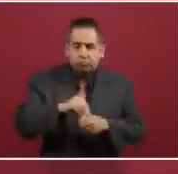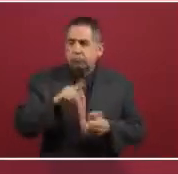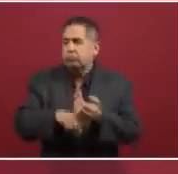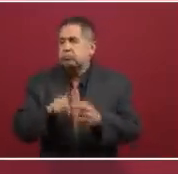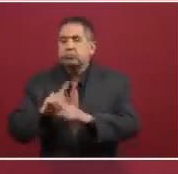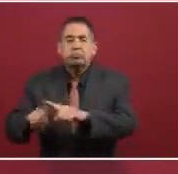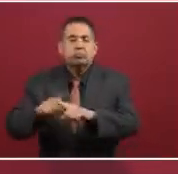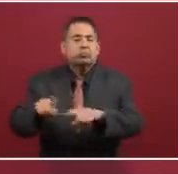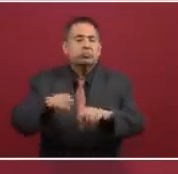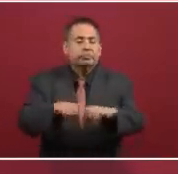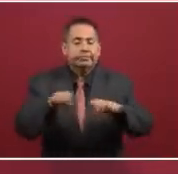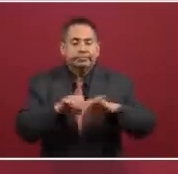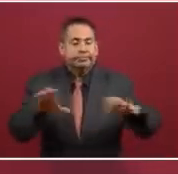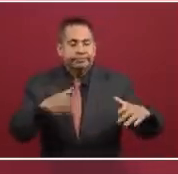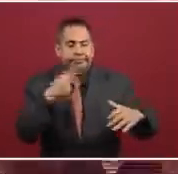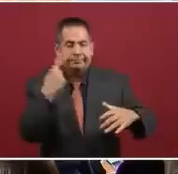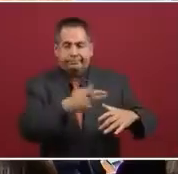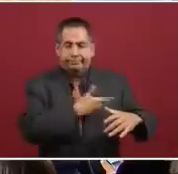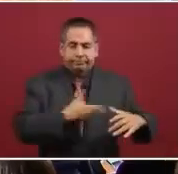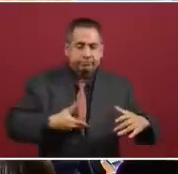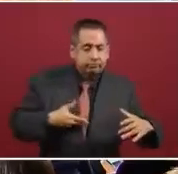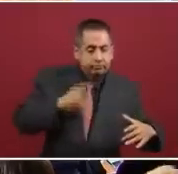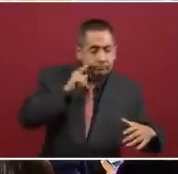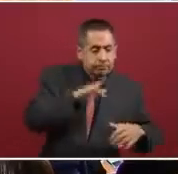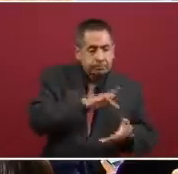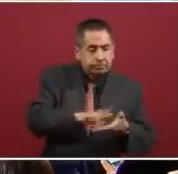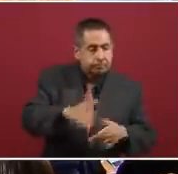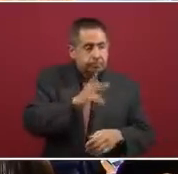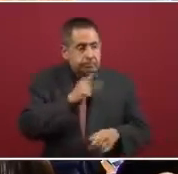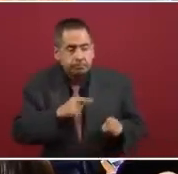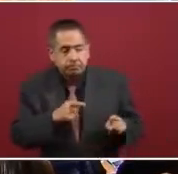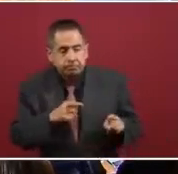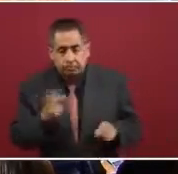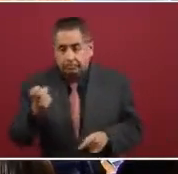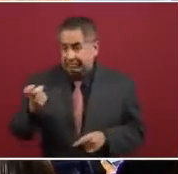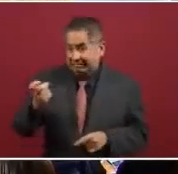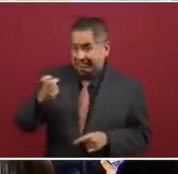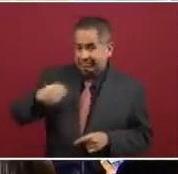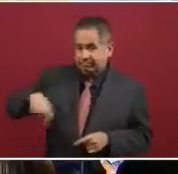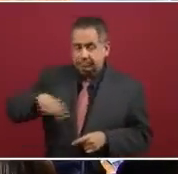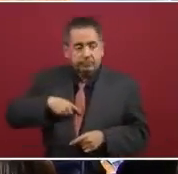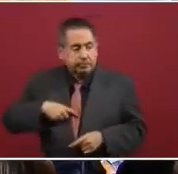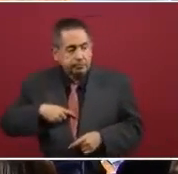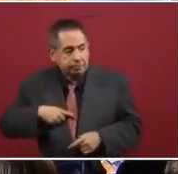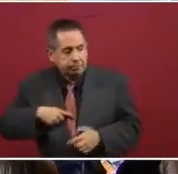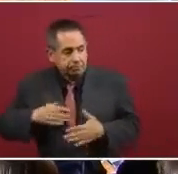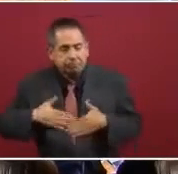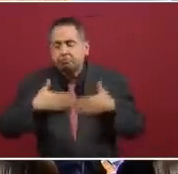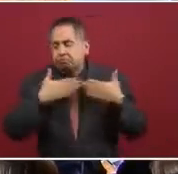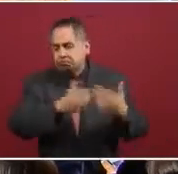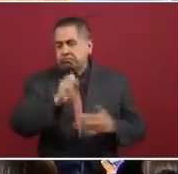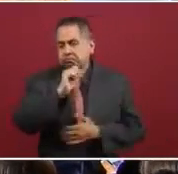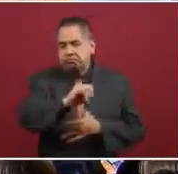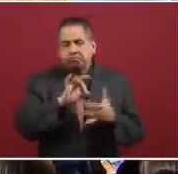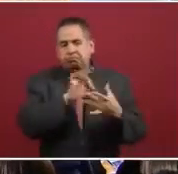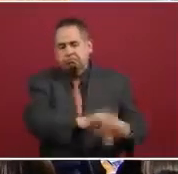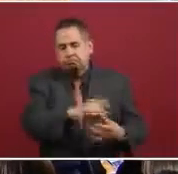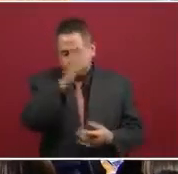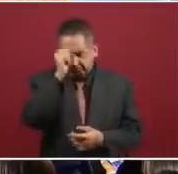su gabinete, lo cual nos da una gran confianza para entrar en esta operación